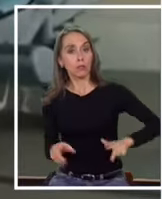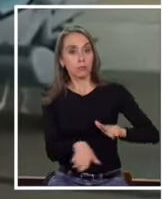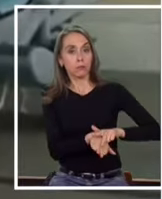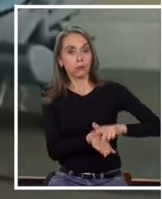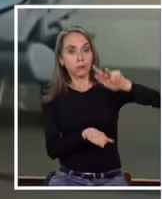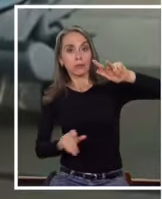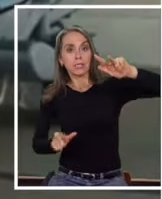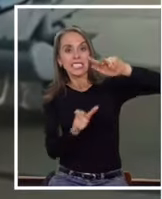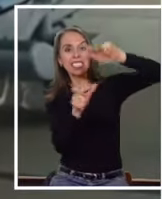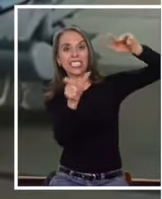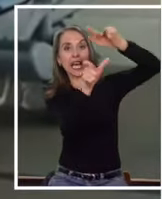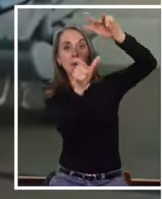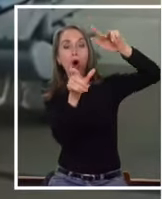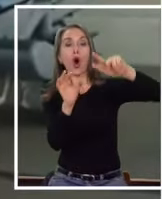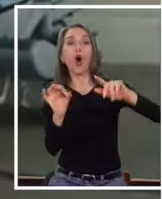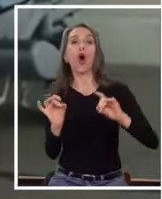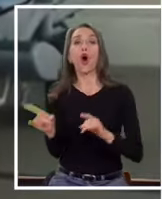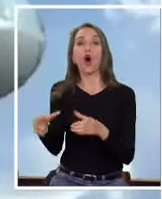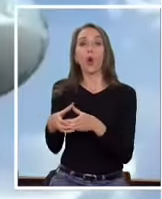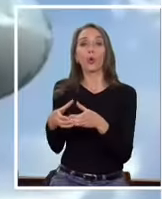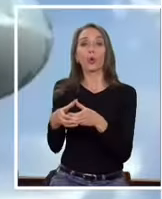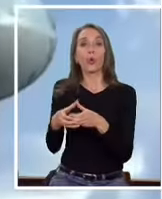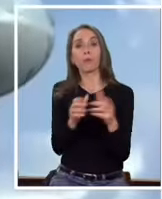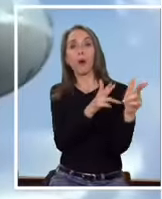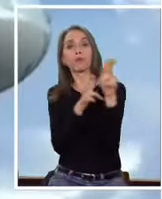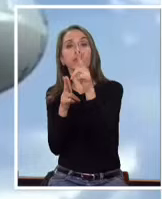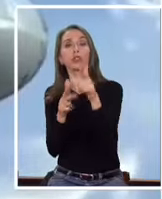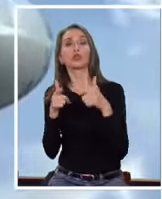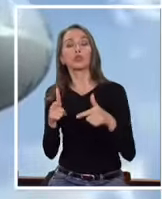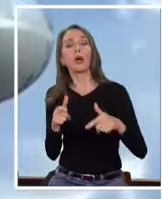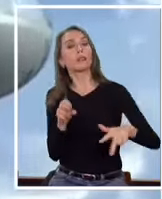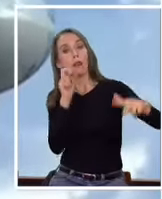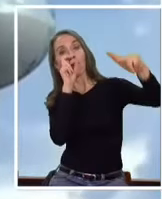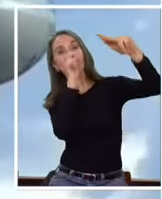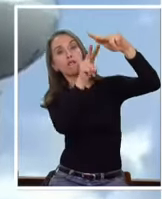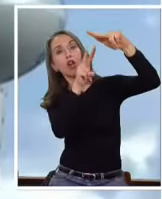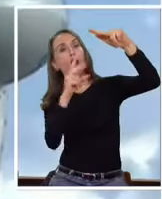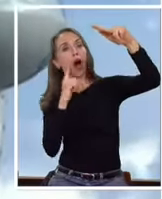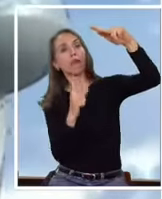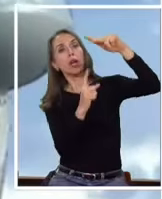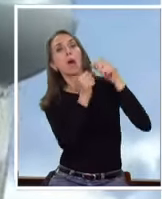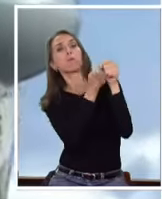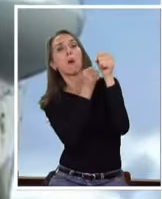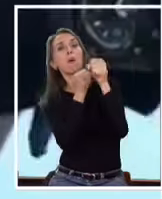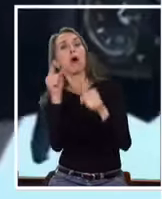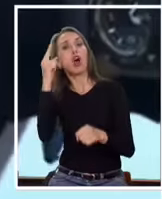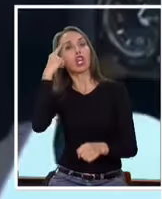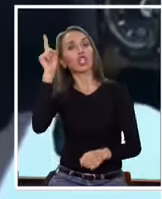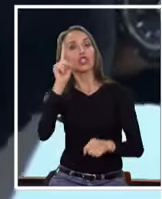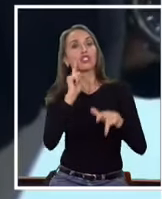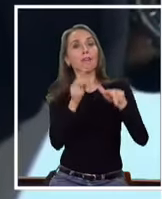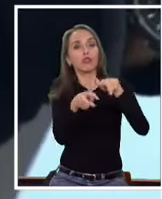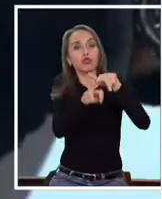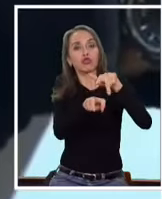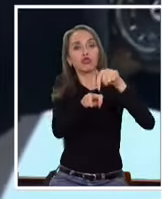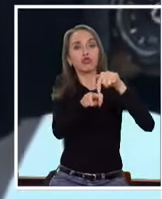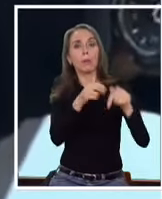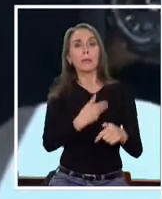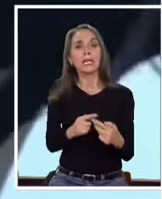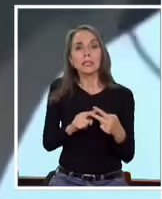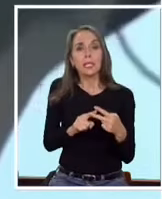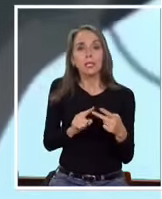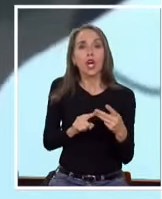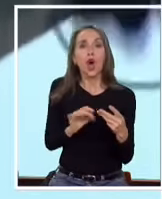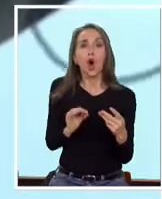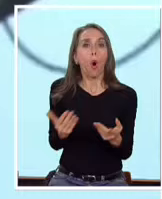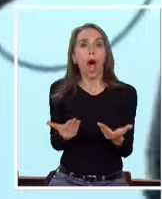si tal vez fue un golpe de suerte del grupo criminal que vio pasar el helicóptero y decidió dispararle sin saber que ahí estaba el presidente, o que salió